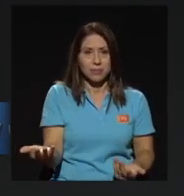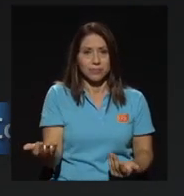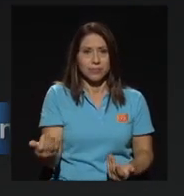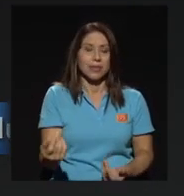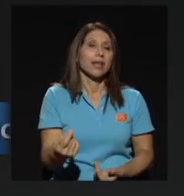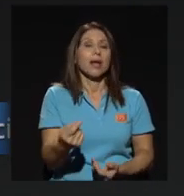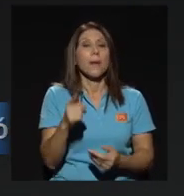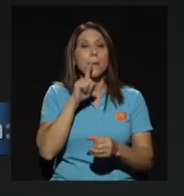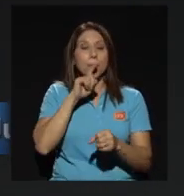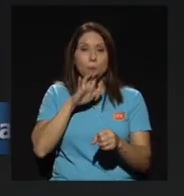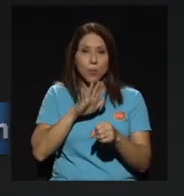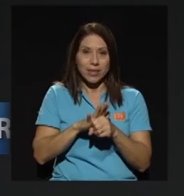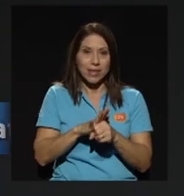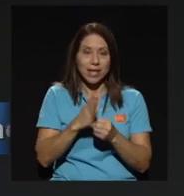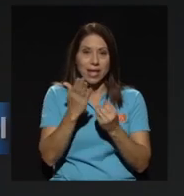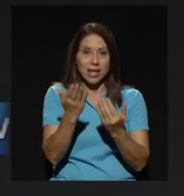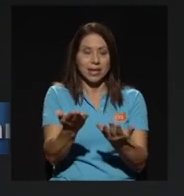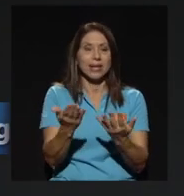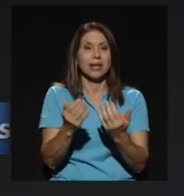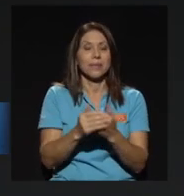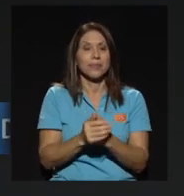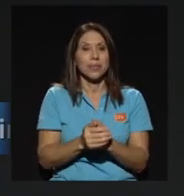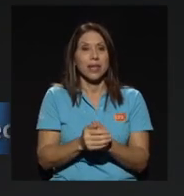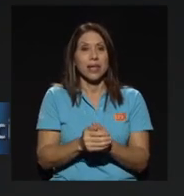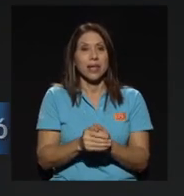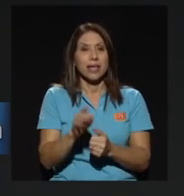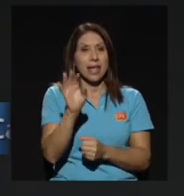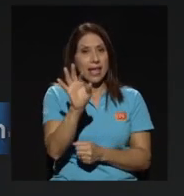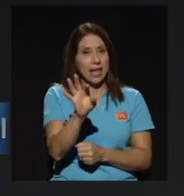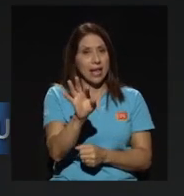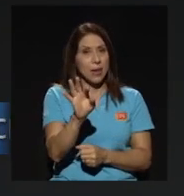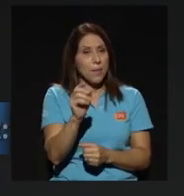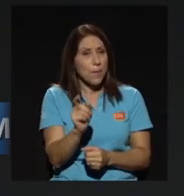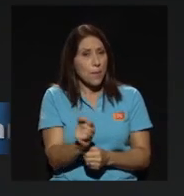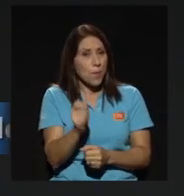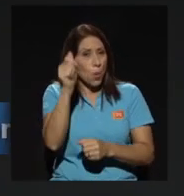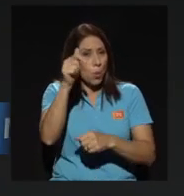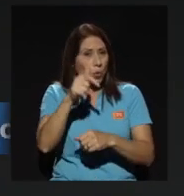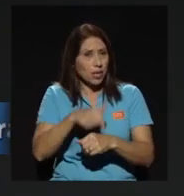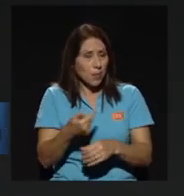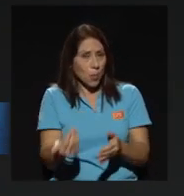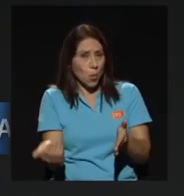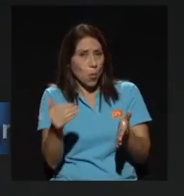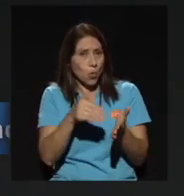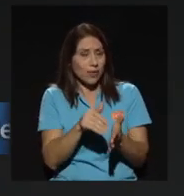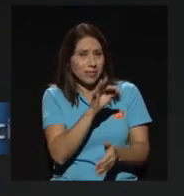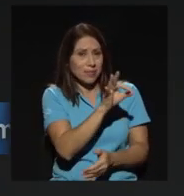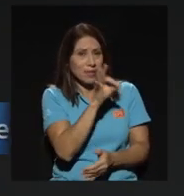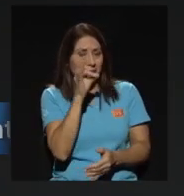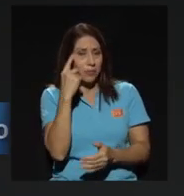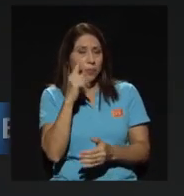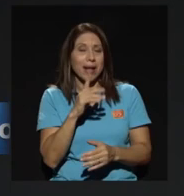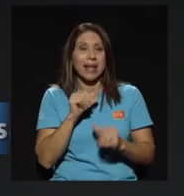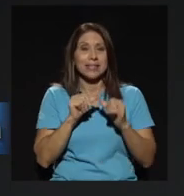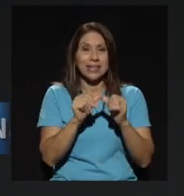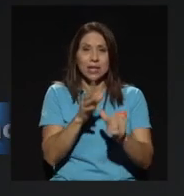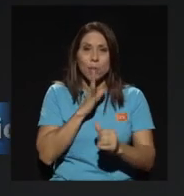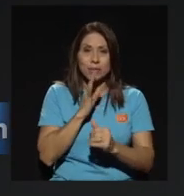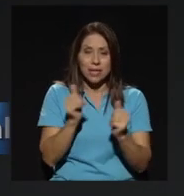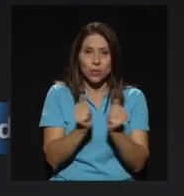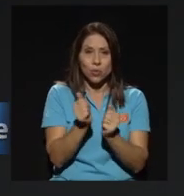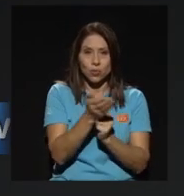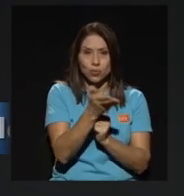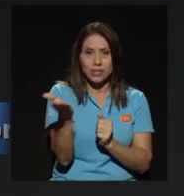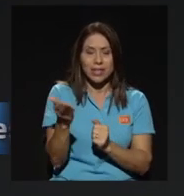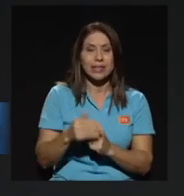decidí prometerles qué invitaremos pronto a seguir conversando con ustedes son marco de inicio